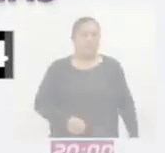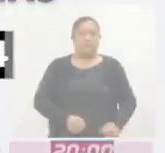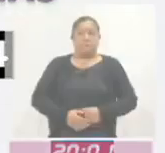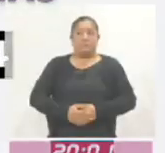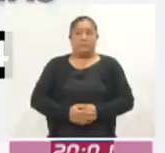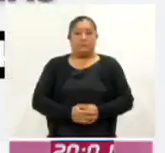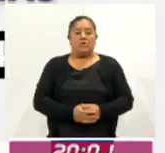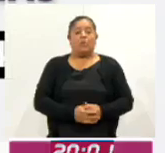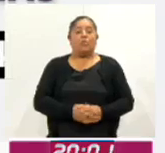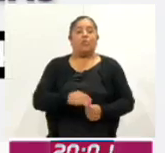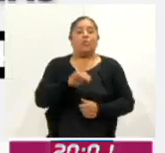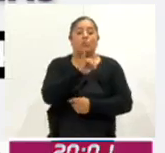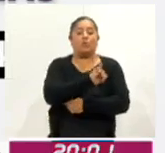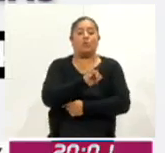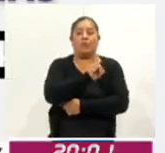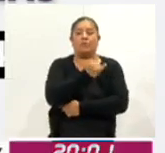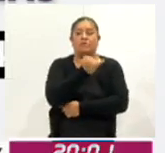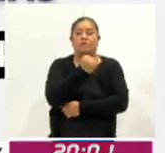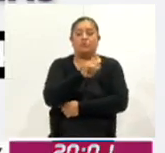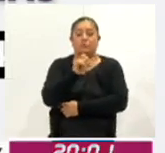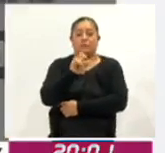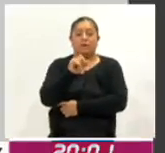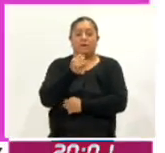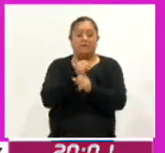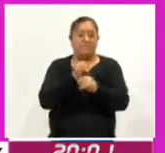Es jueves 20 de junio y esta es la información.